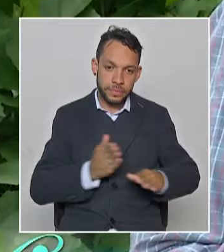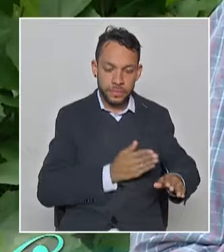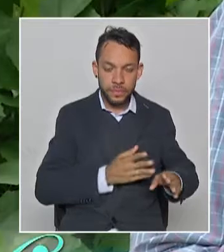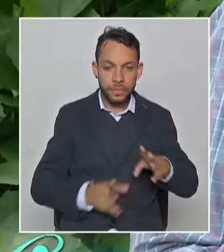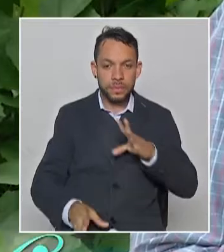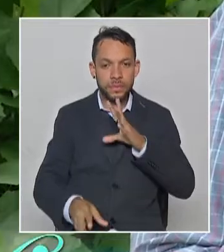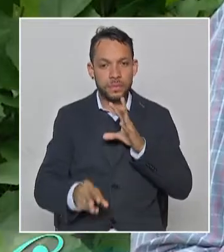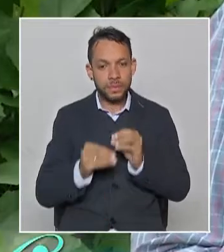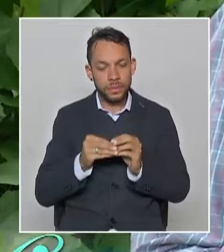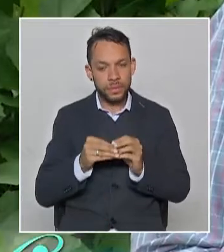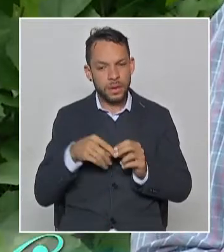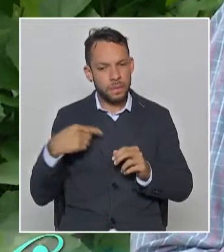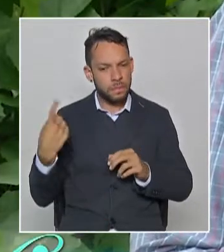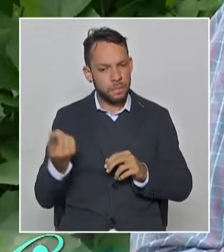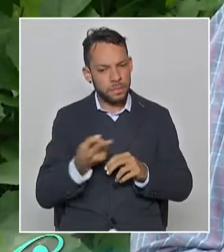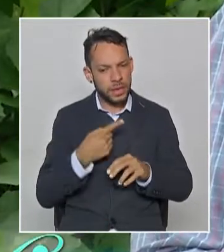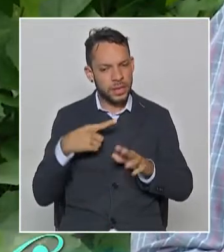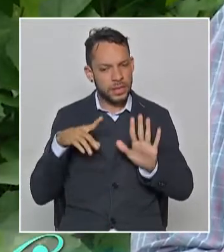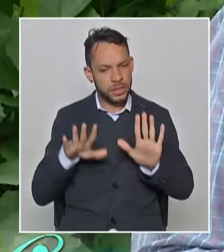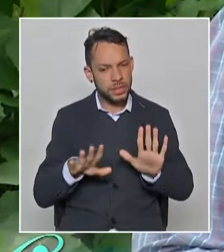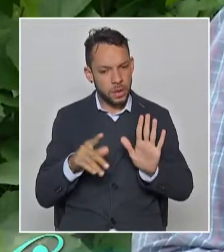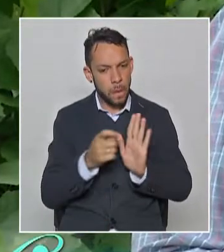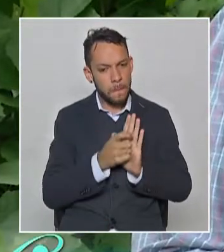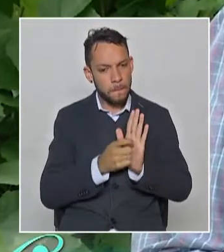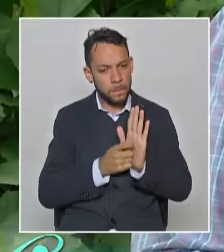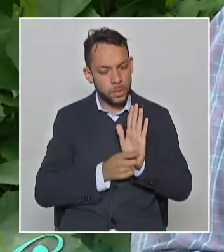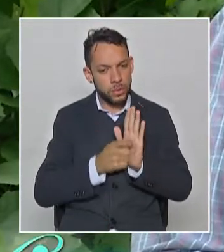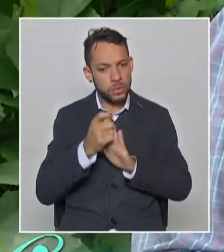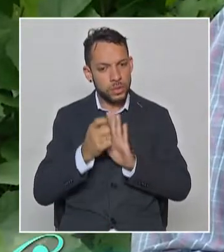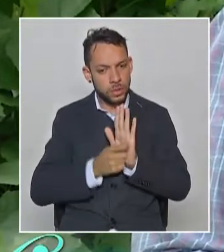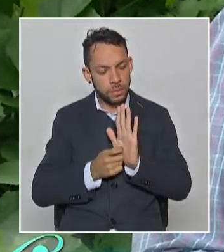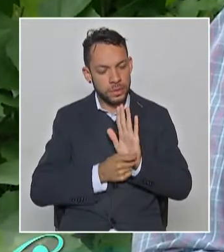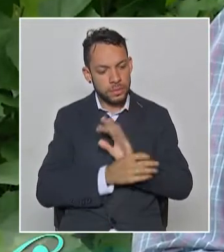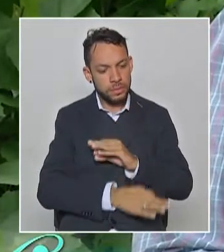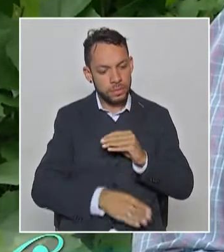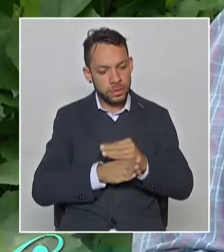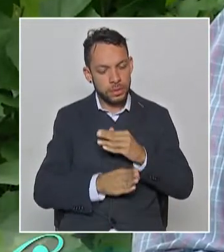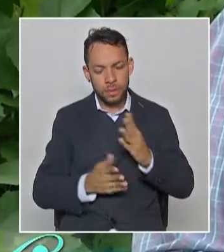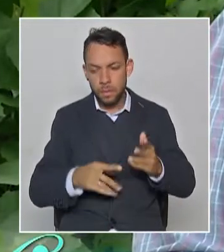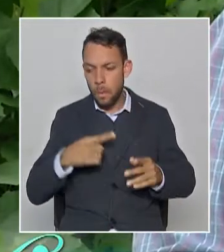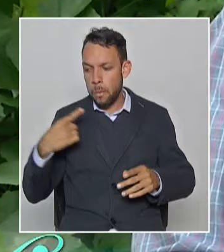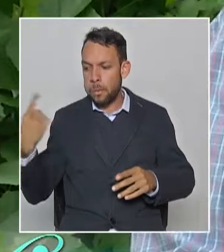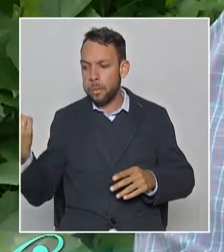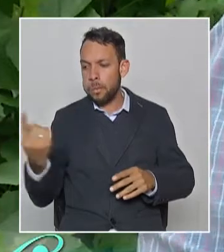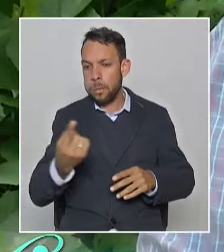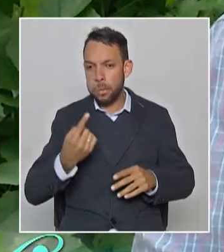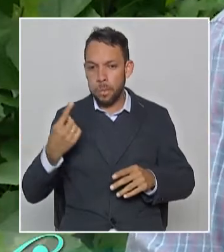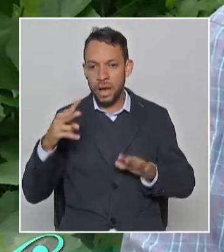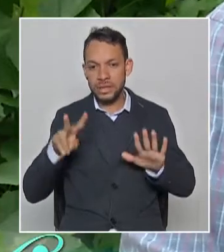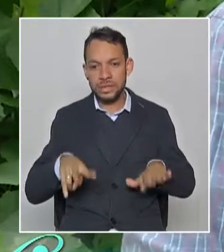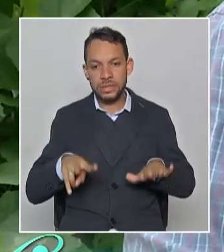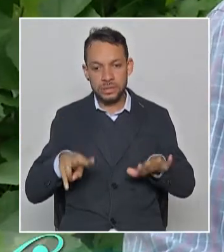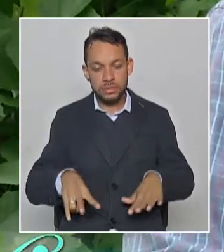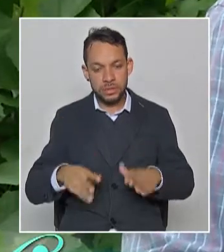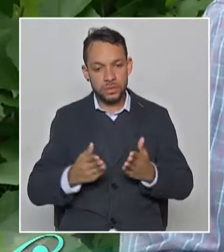Hice alrededor de 5 secciones, las cuales fueron muy positivas para mí y eso hace alrededor de 7